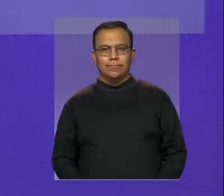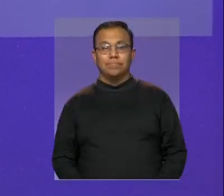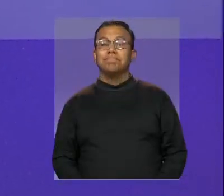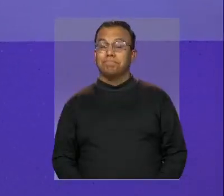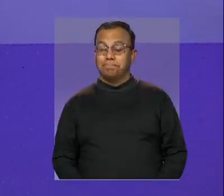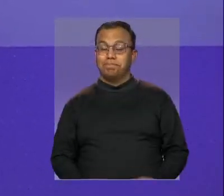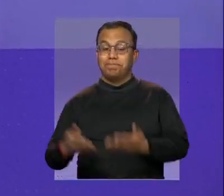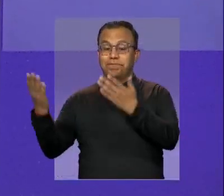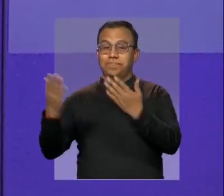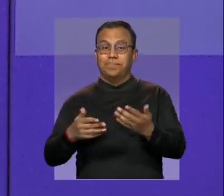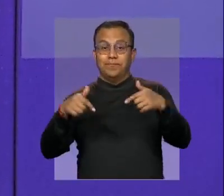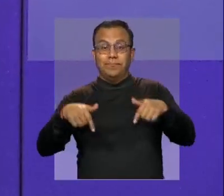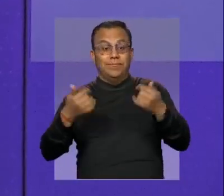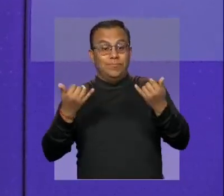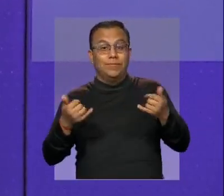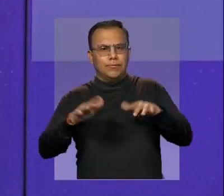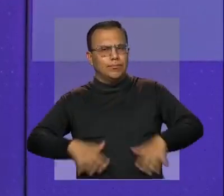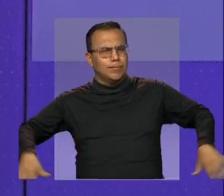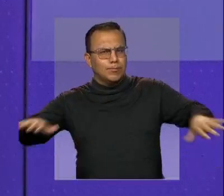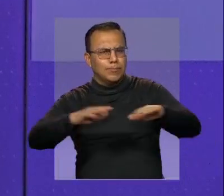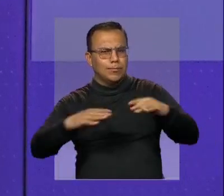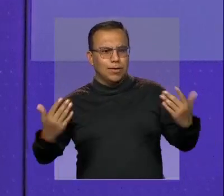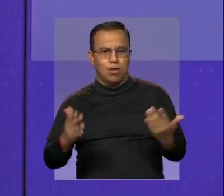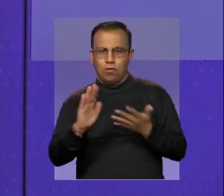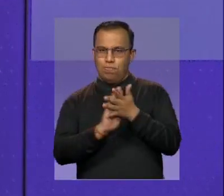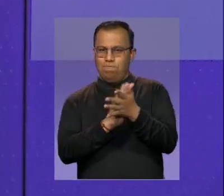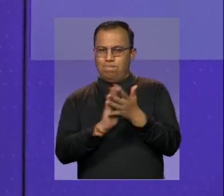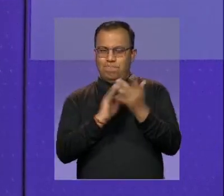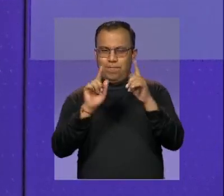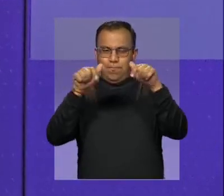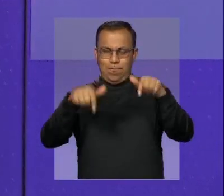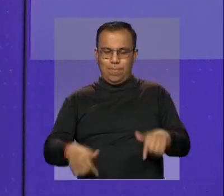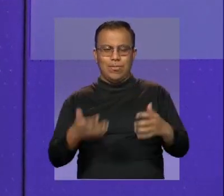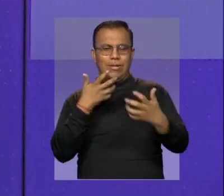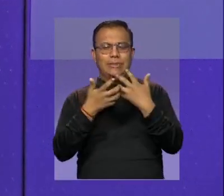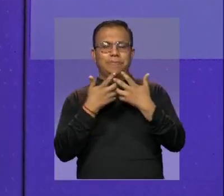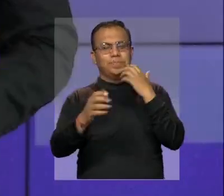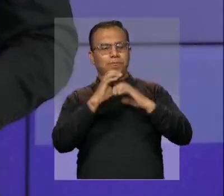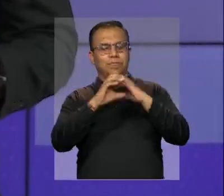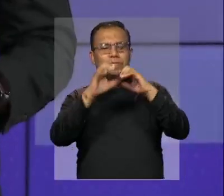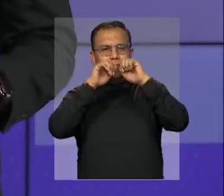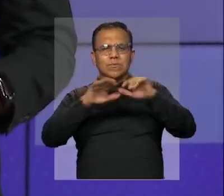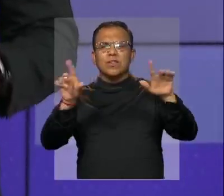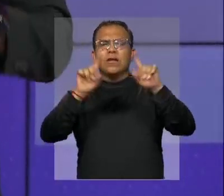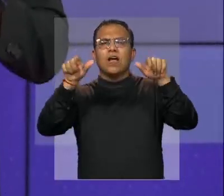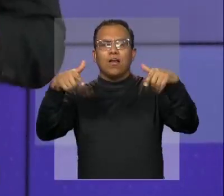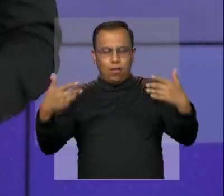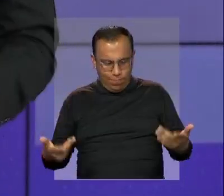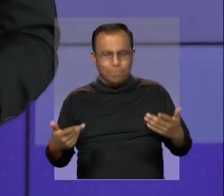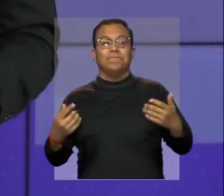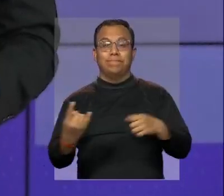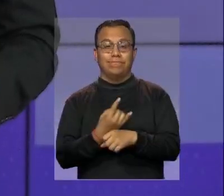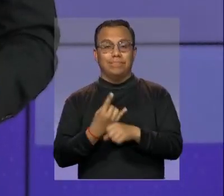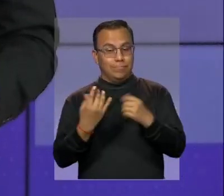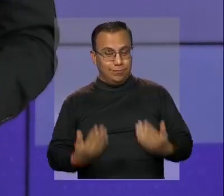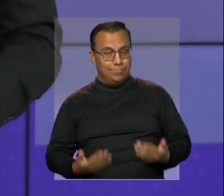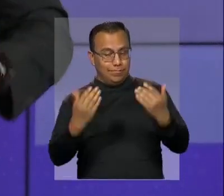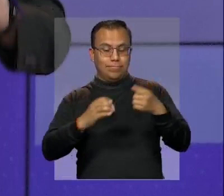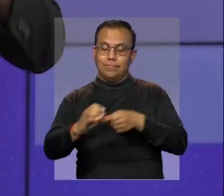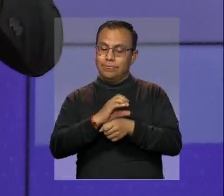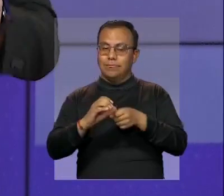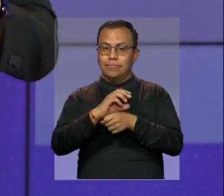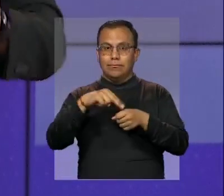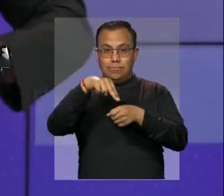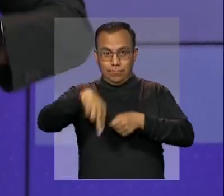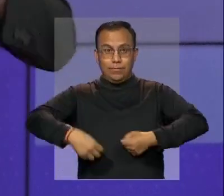tardes. Les damos la bienvenida ahora a un espacio de actualidad de Capital Sistema de Comunicación Pública con información de utilidad para la ciudadanía